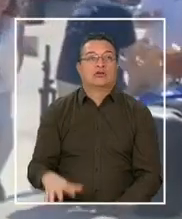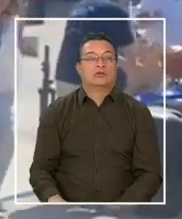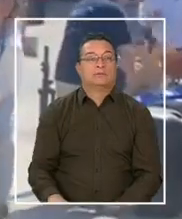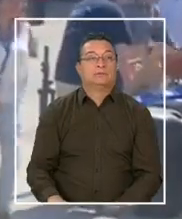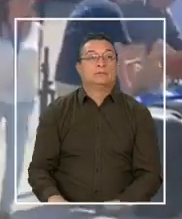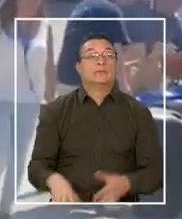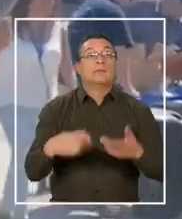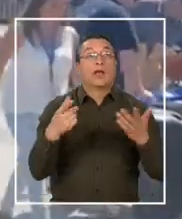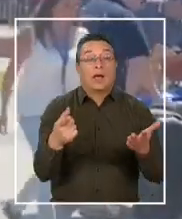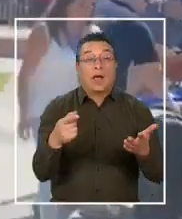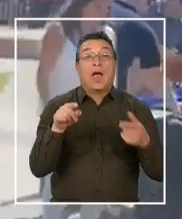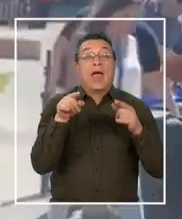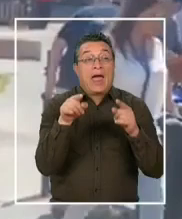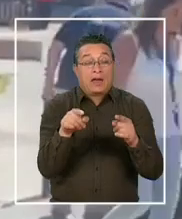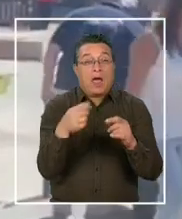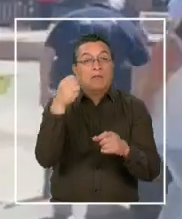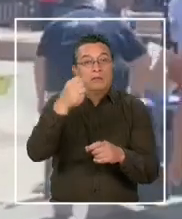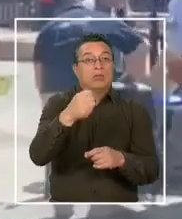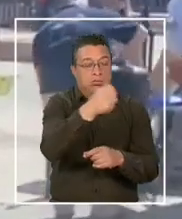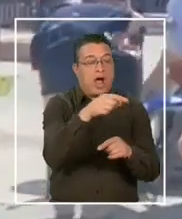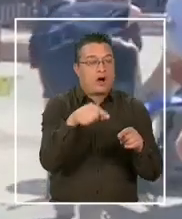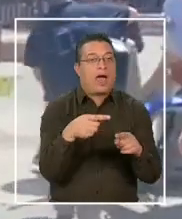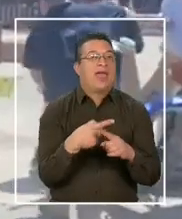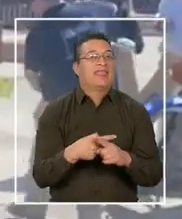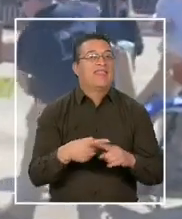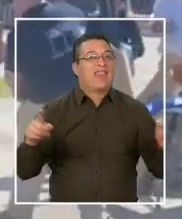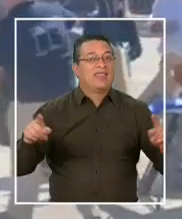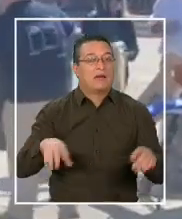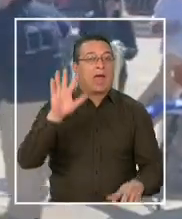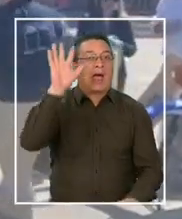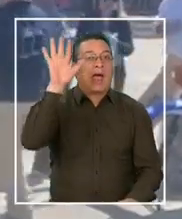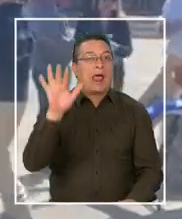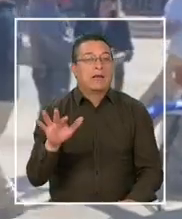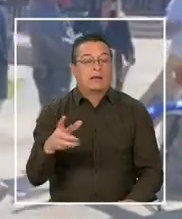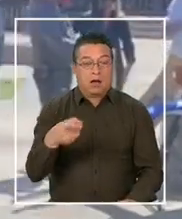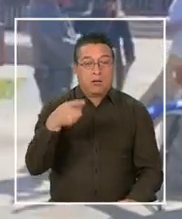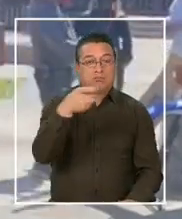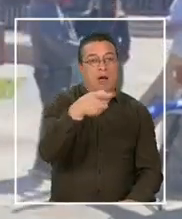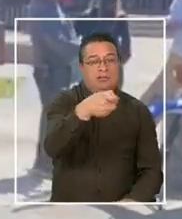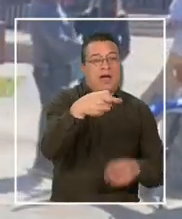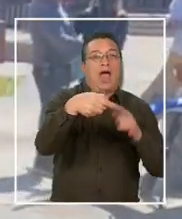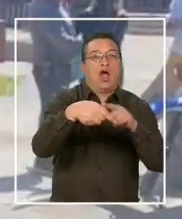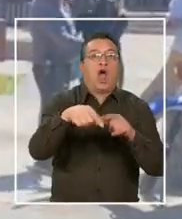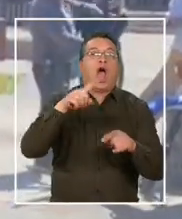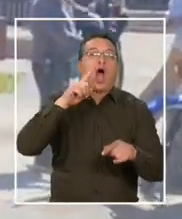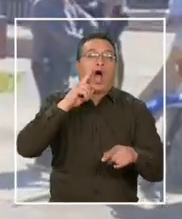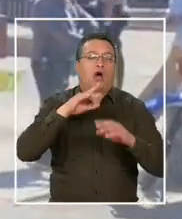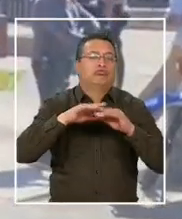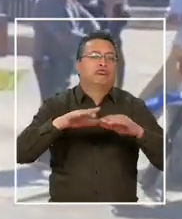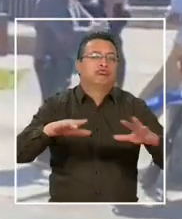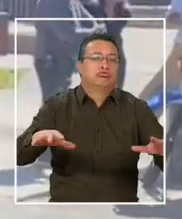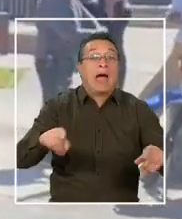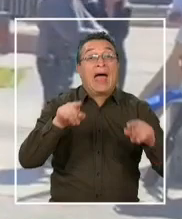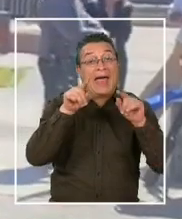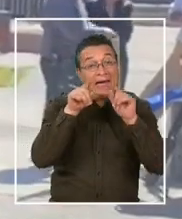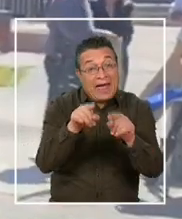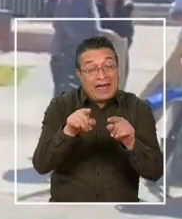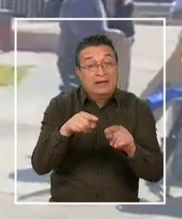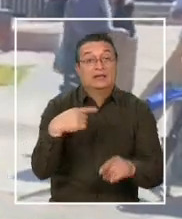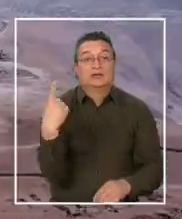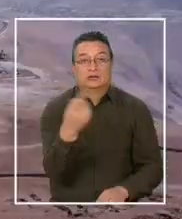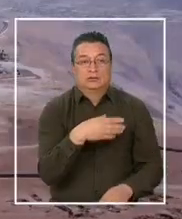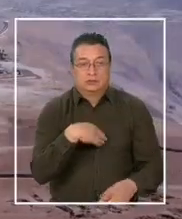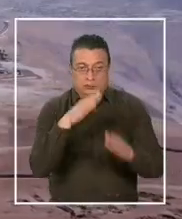tenemos enfrente es una criminalidad distinta que se caracteriza por utilizar armas de fuego. Y por lo tanto, ahí es donde están